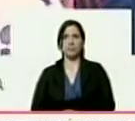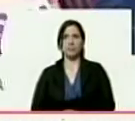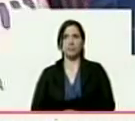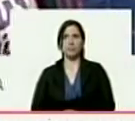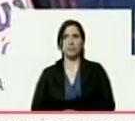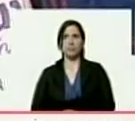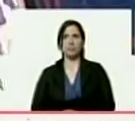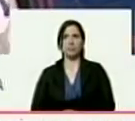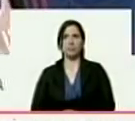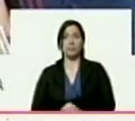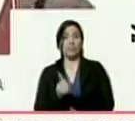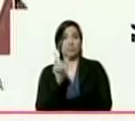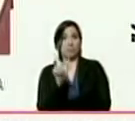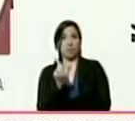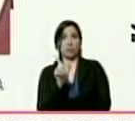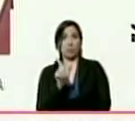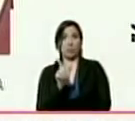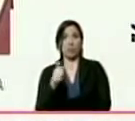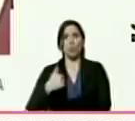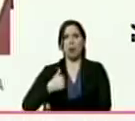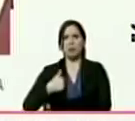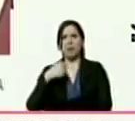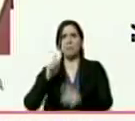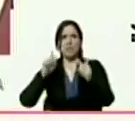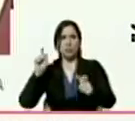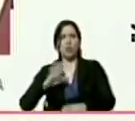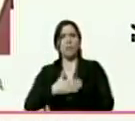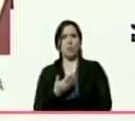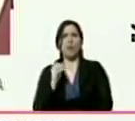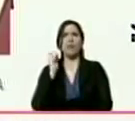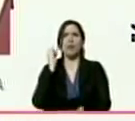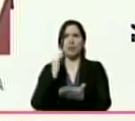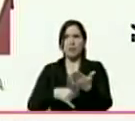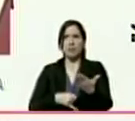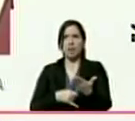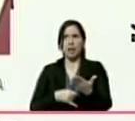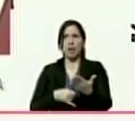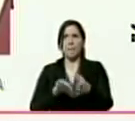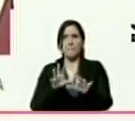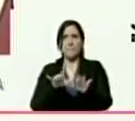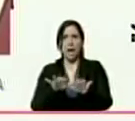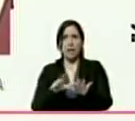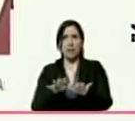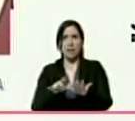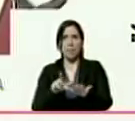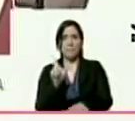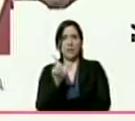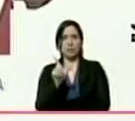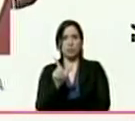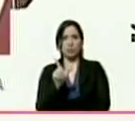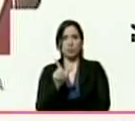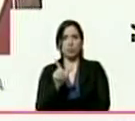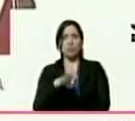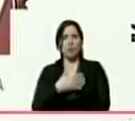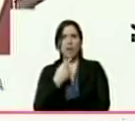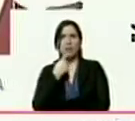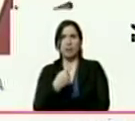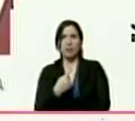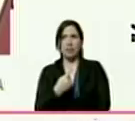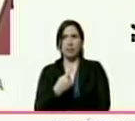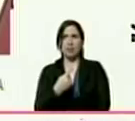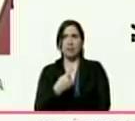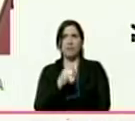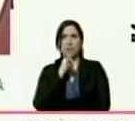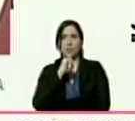En la página del PSUC, por supuesto, cualquier persona puede ingresar a la página del PSUC y de allí obtener más información, pero básicamente esto es, mañana